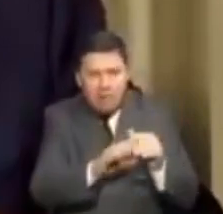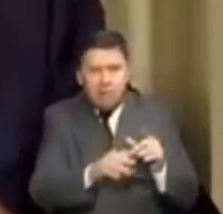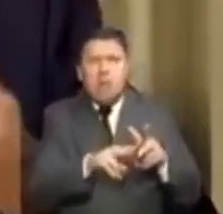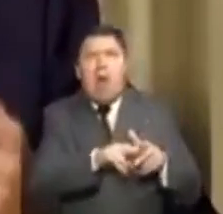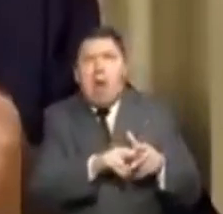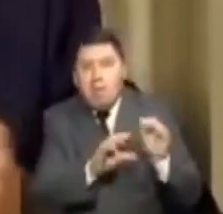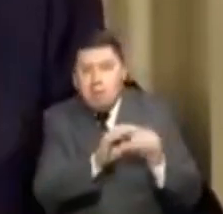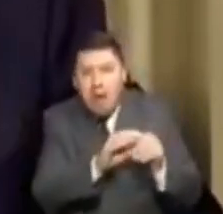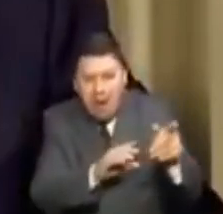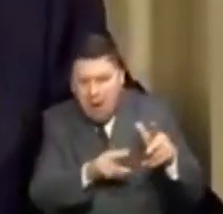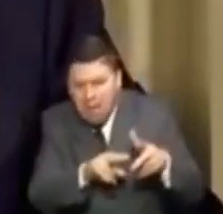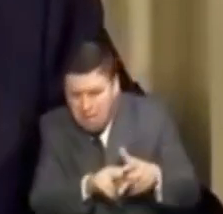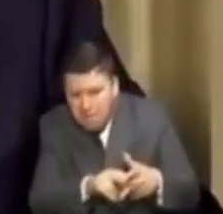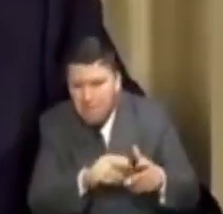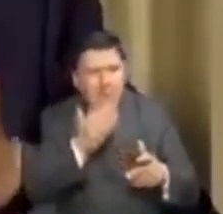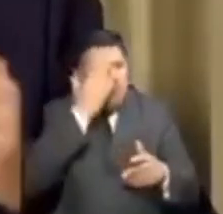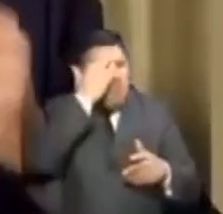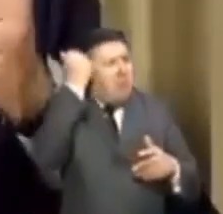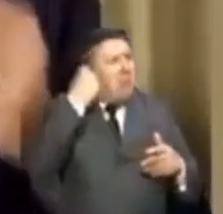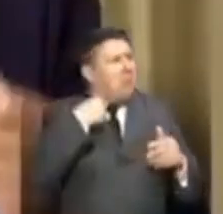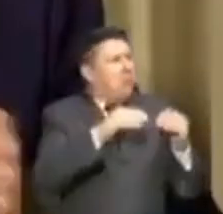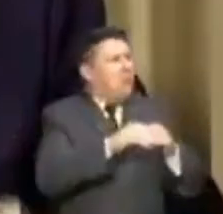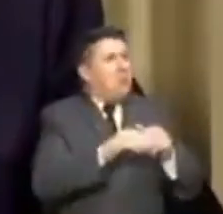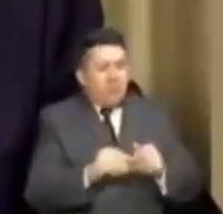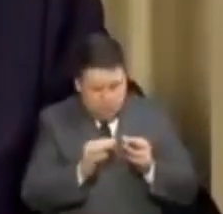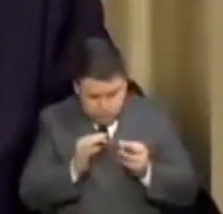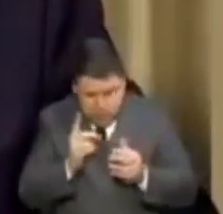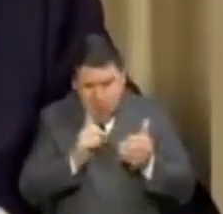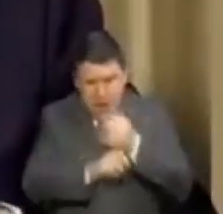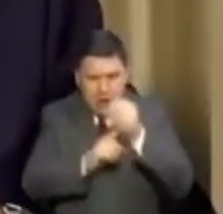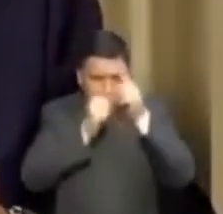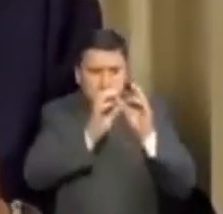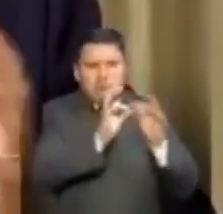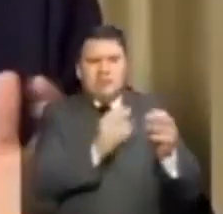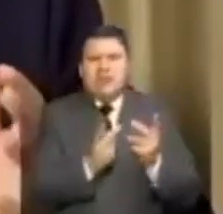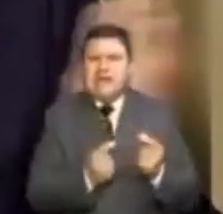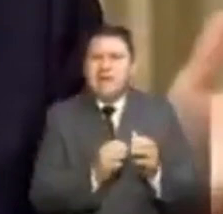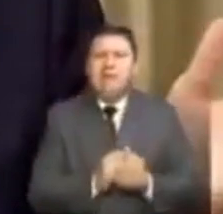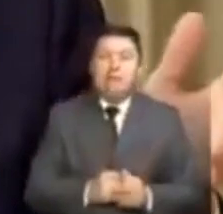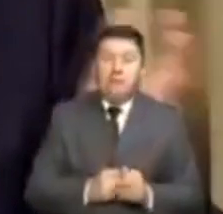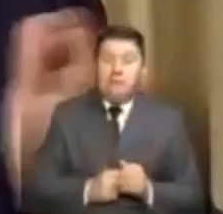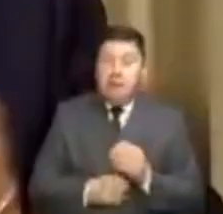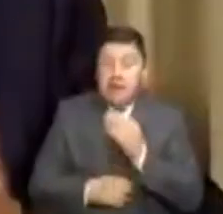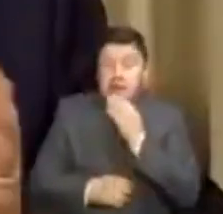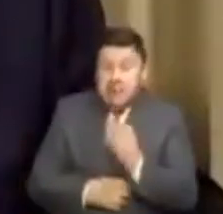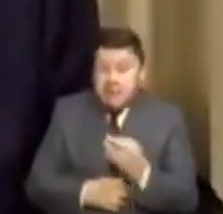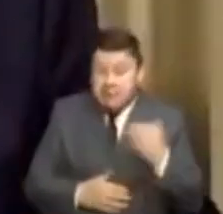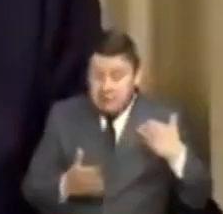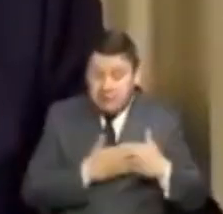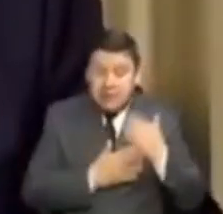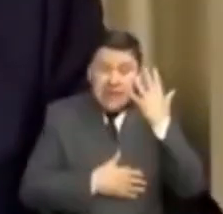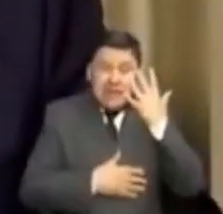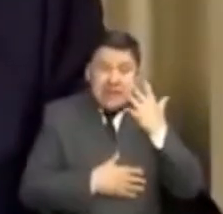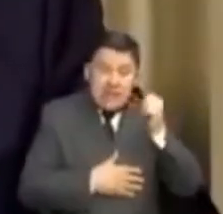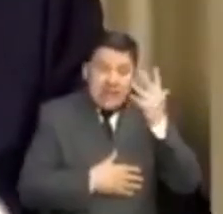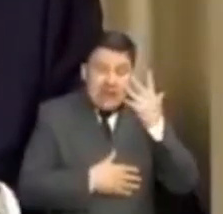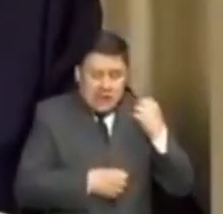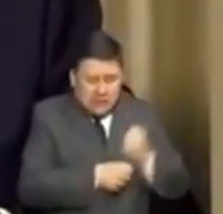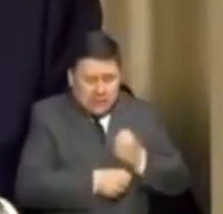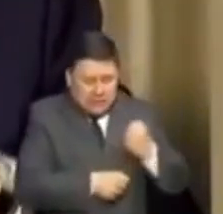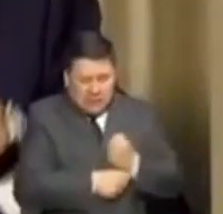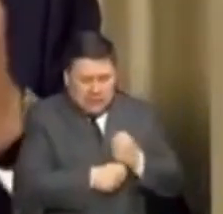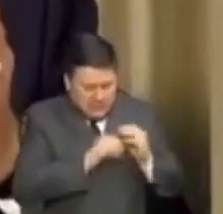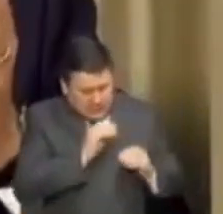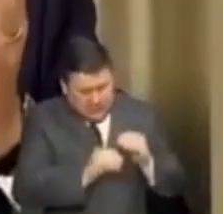cosas por el estilo, pero tenían una cuenta bancaria. Lo pudimos hacer rápidamente. Los últimos días, en realidad los últimos 10 días, hemos estado trabajando